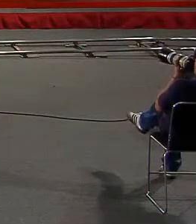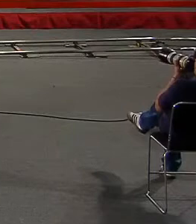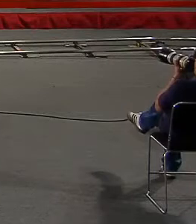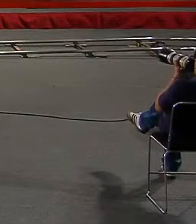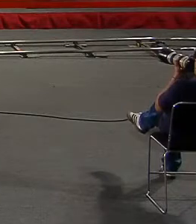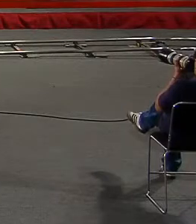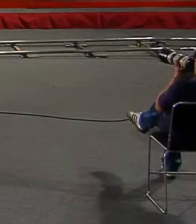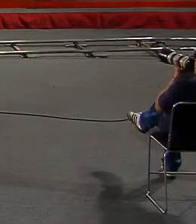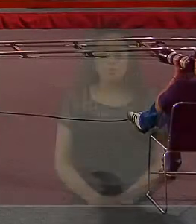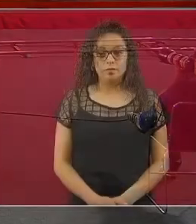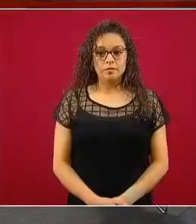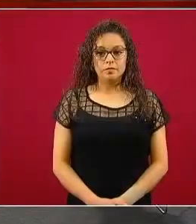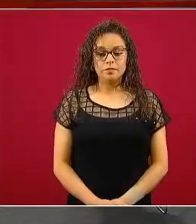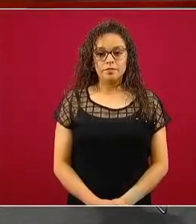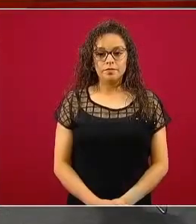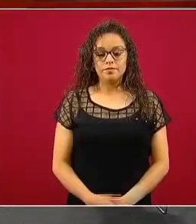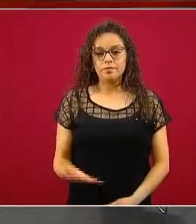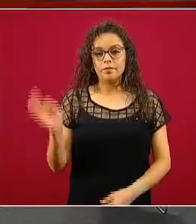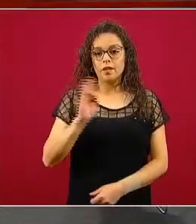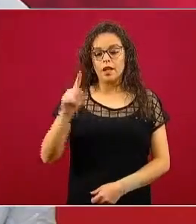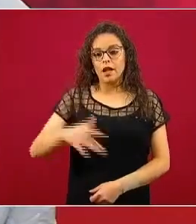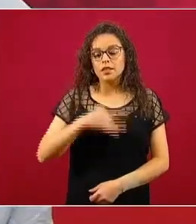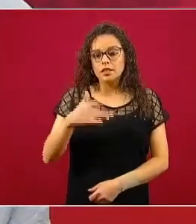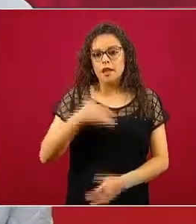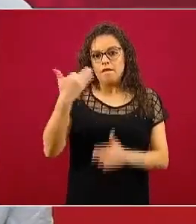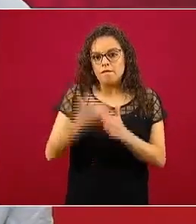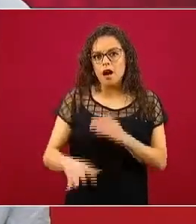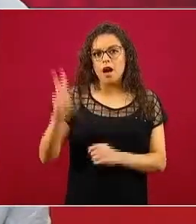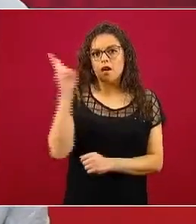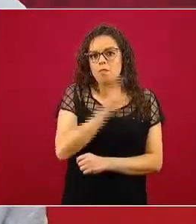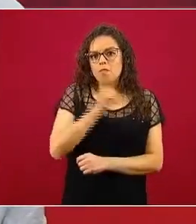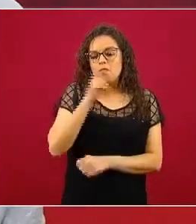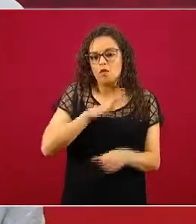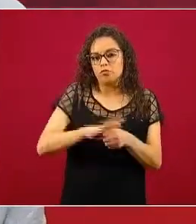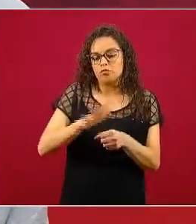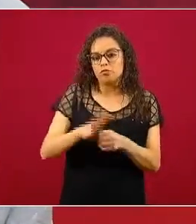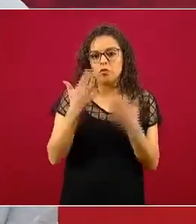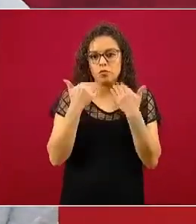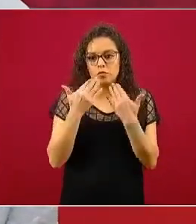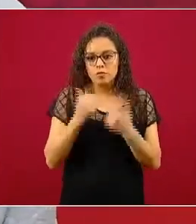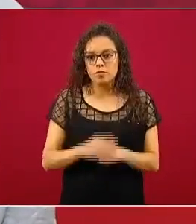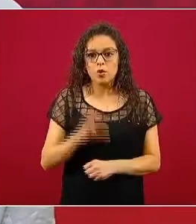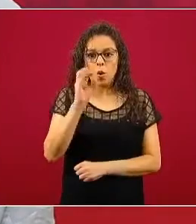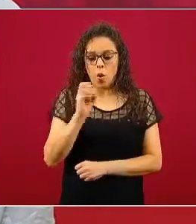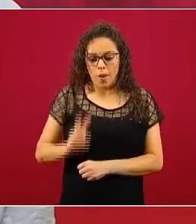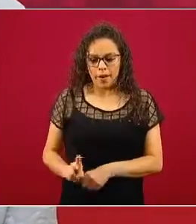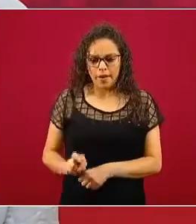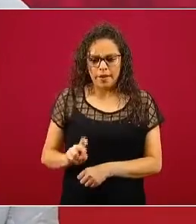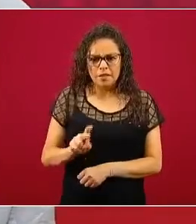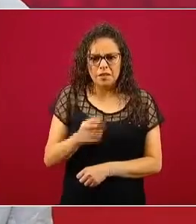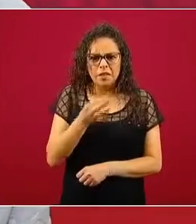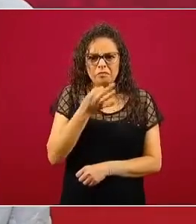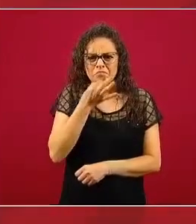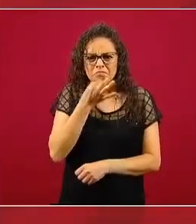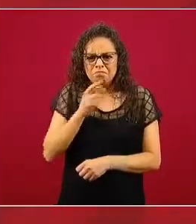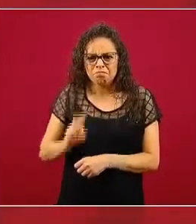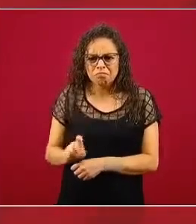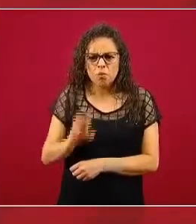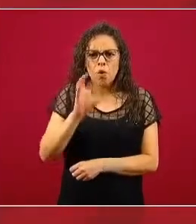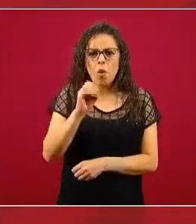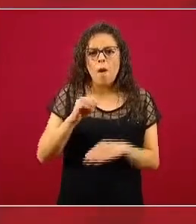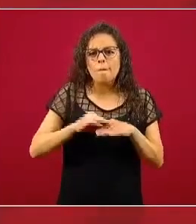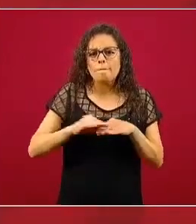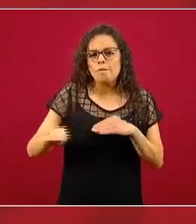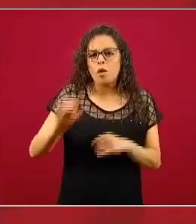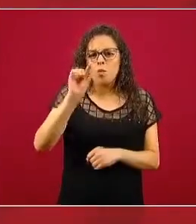incorporando suficiente cantidad de aire. O hace un poco de ejercicio, quizá sube algunos pocos escalones o camina algunos